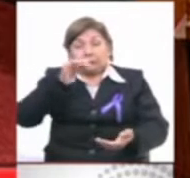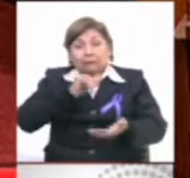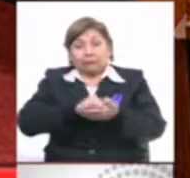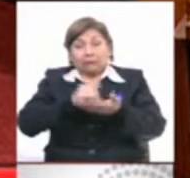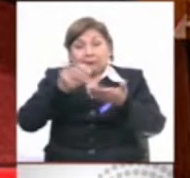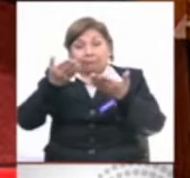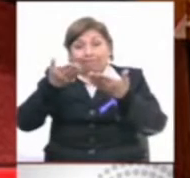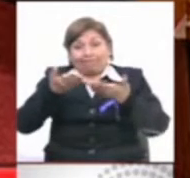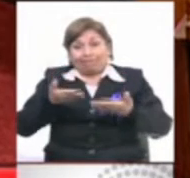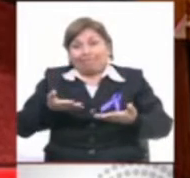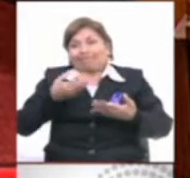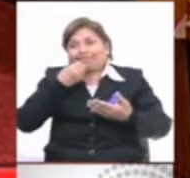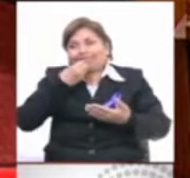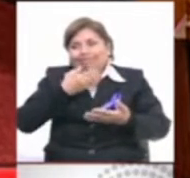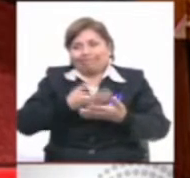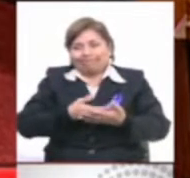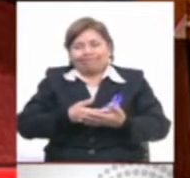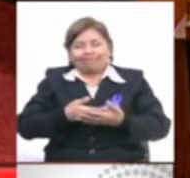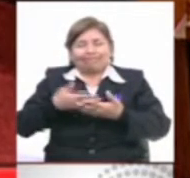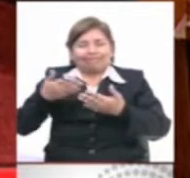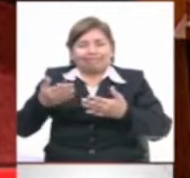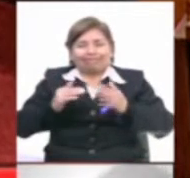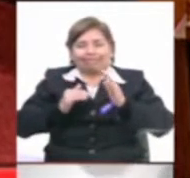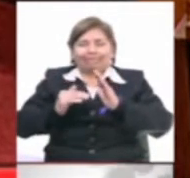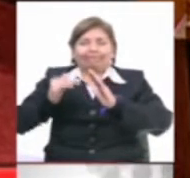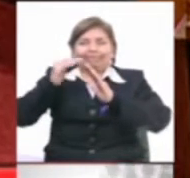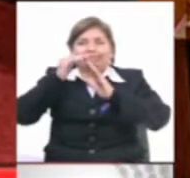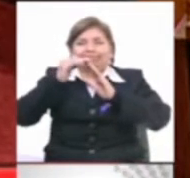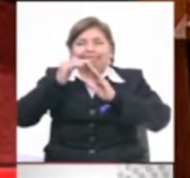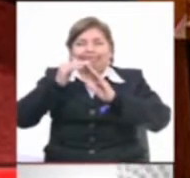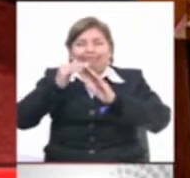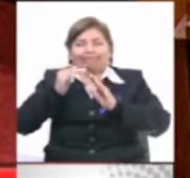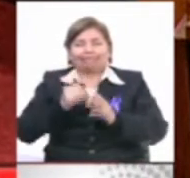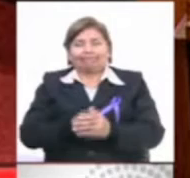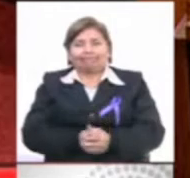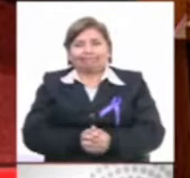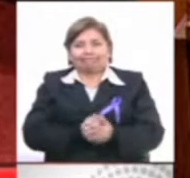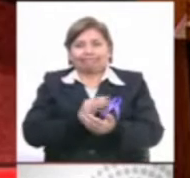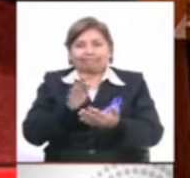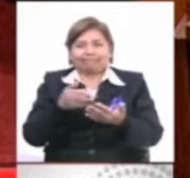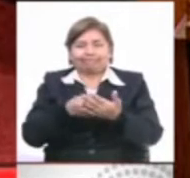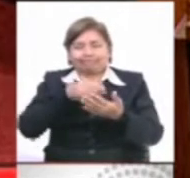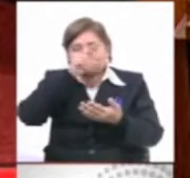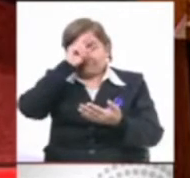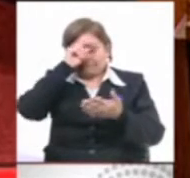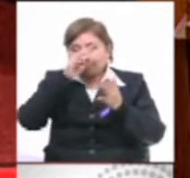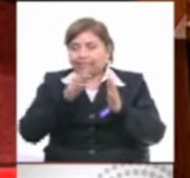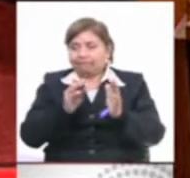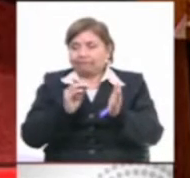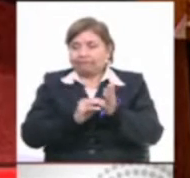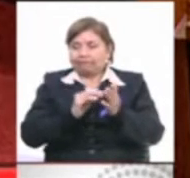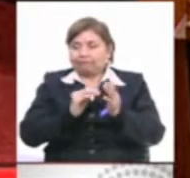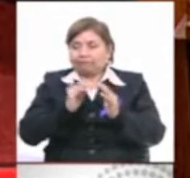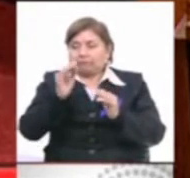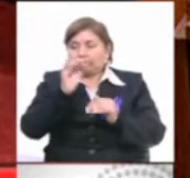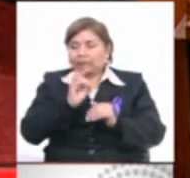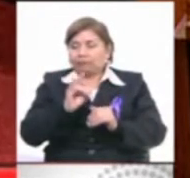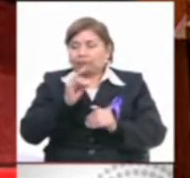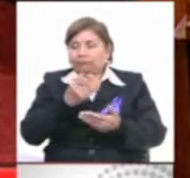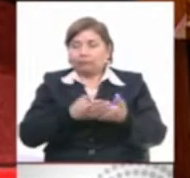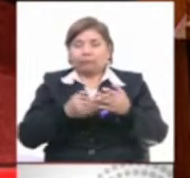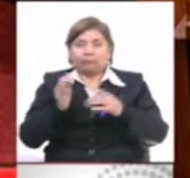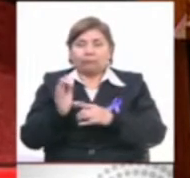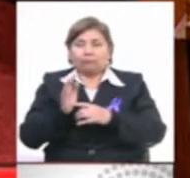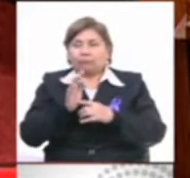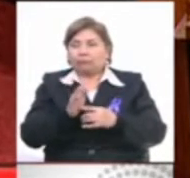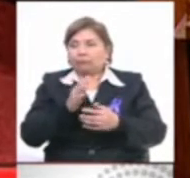traiga bienestar y eleve el nivel de vida de todos los peruanos. Más allá de las urgencias del